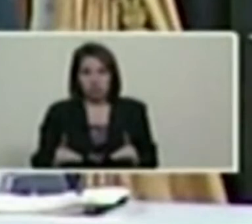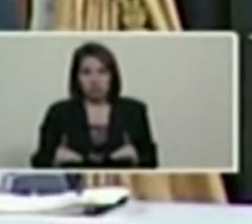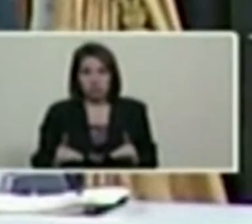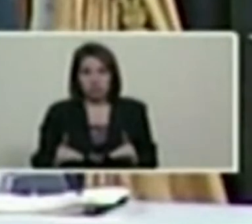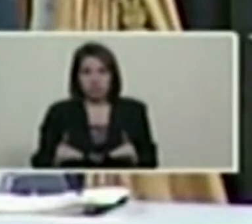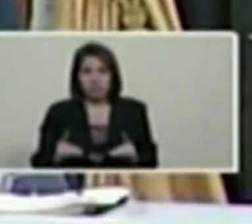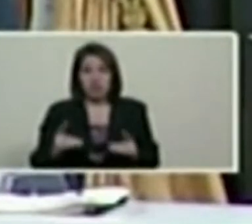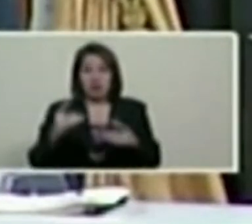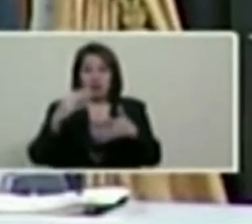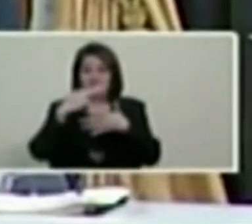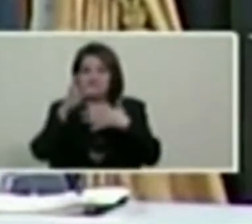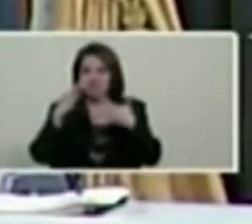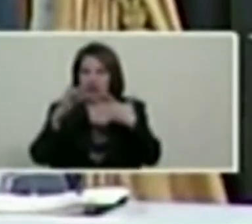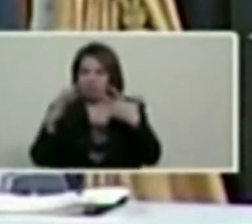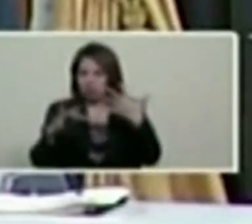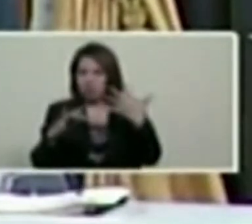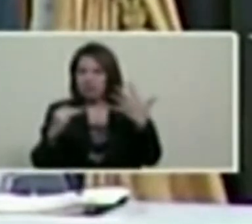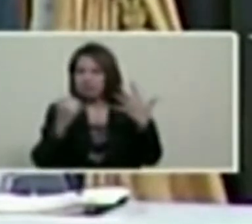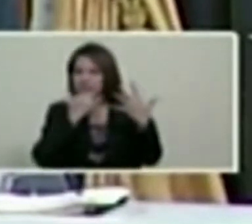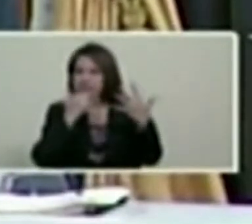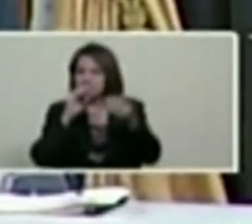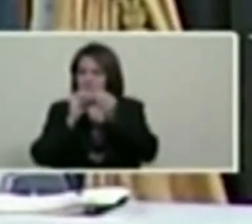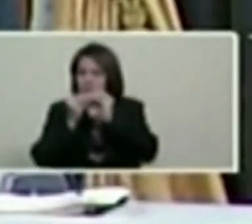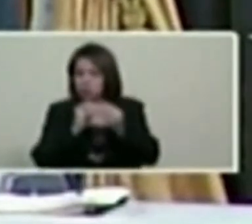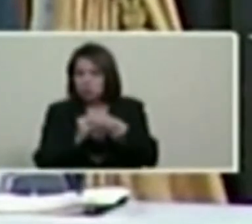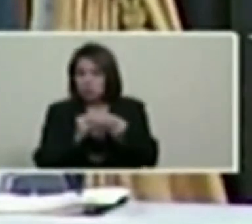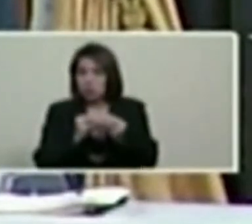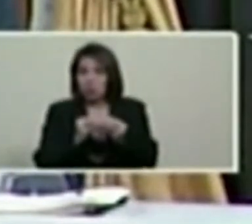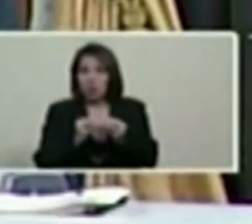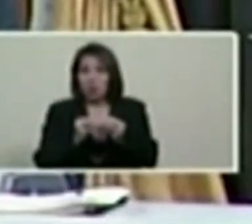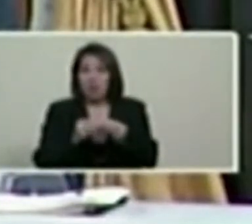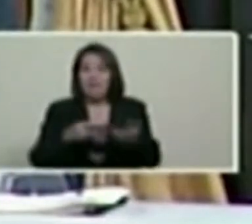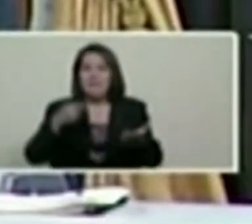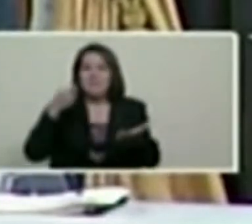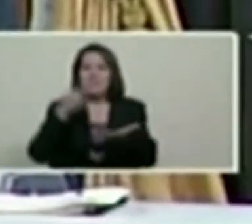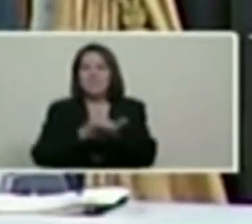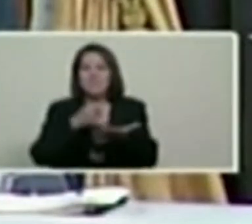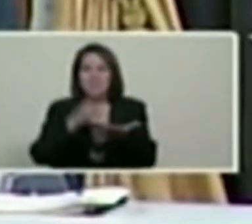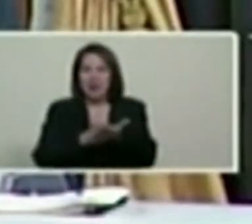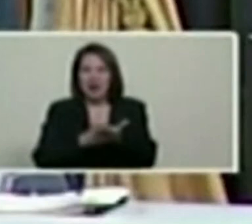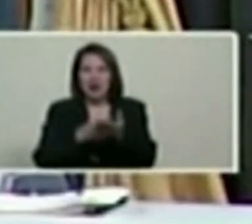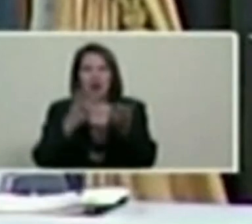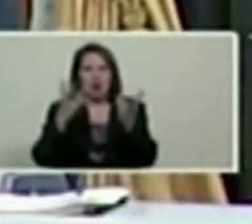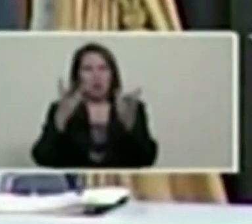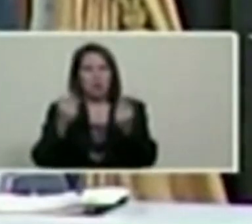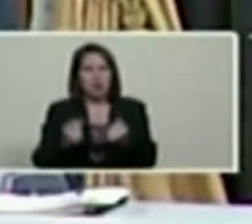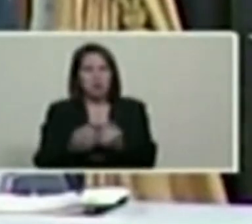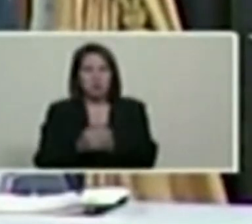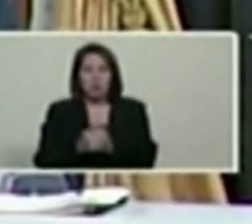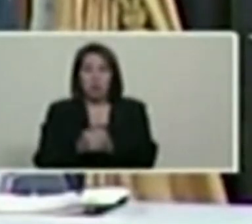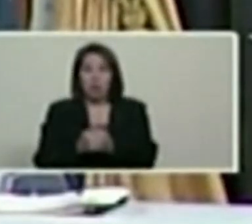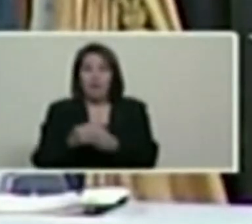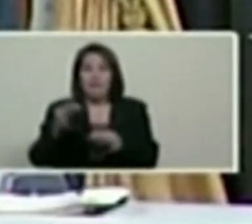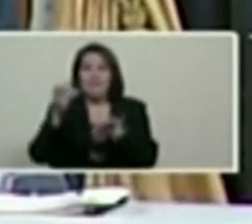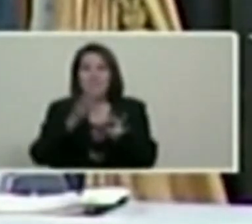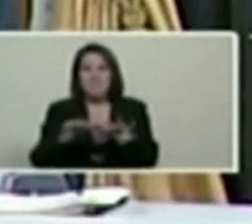salarios están anclados al cripto activo cuyo valor a su vez está atado a los precios del petróleo y los minerales